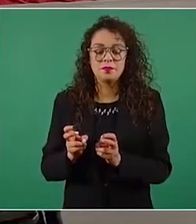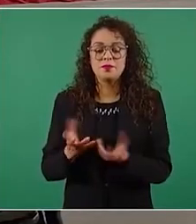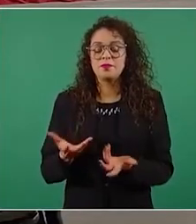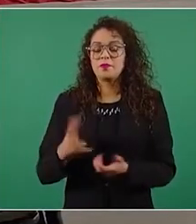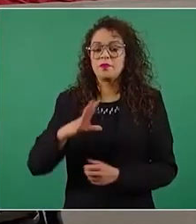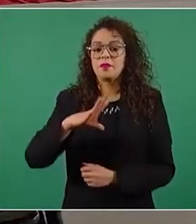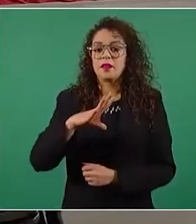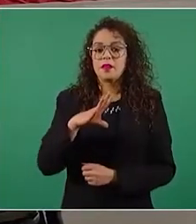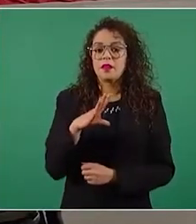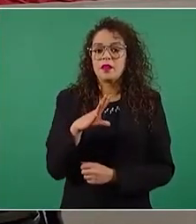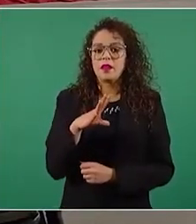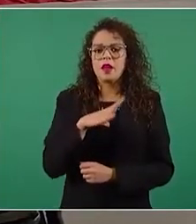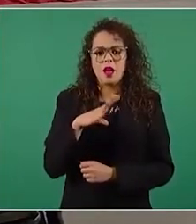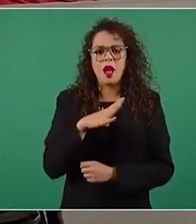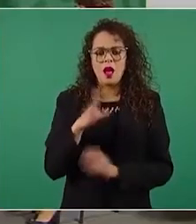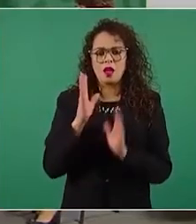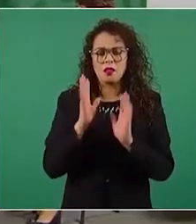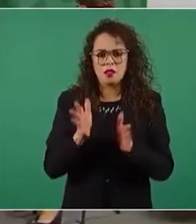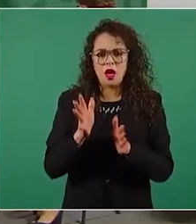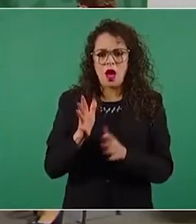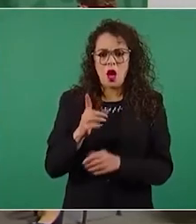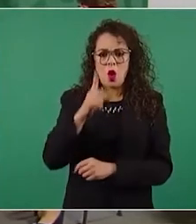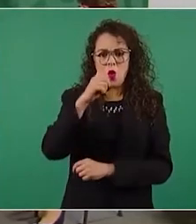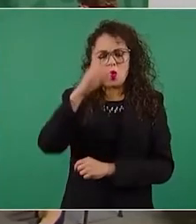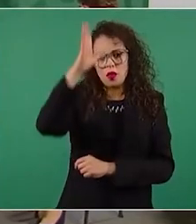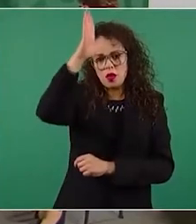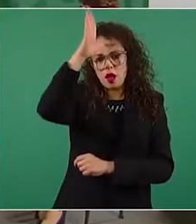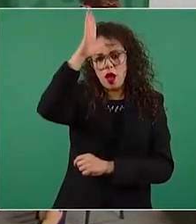hay el acuerdo con